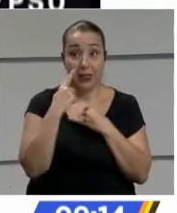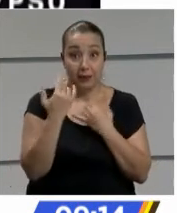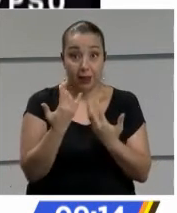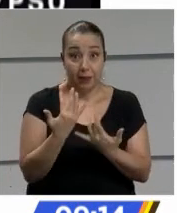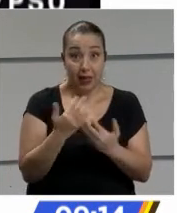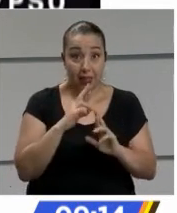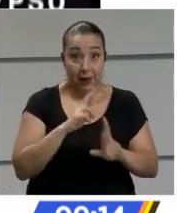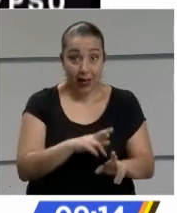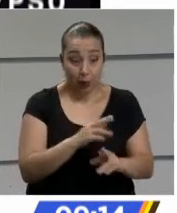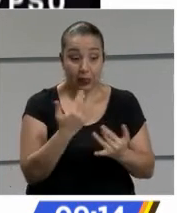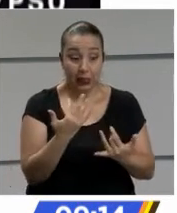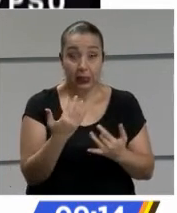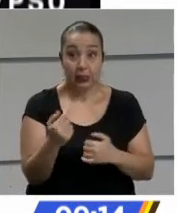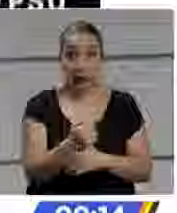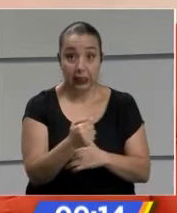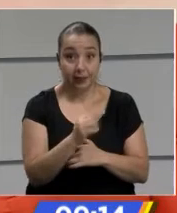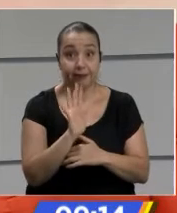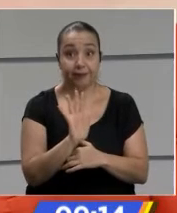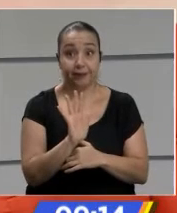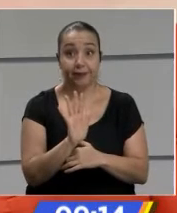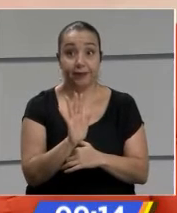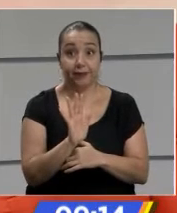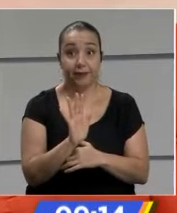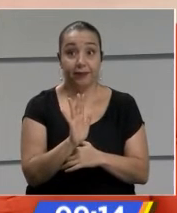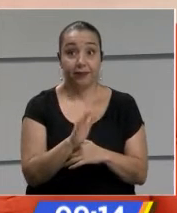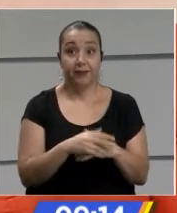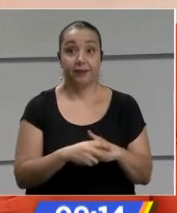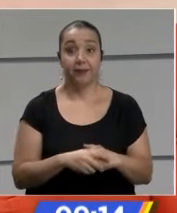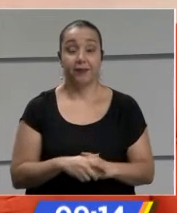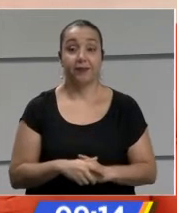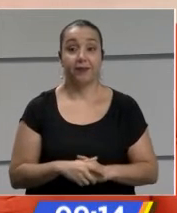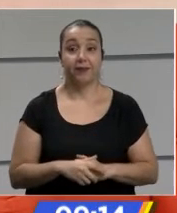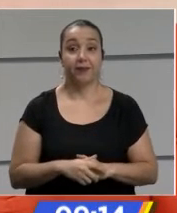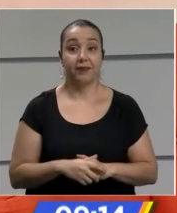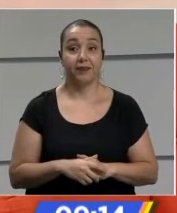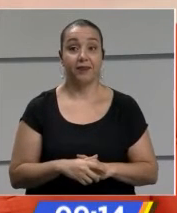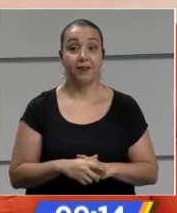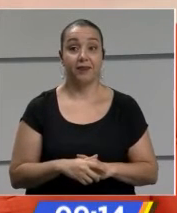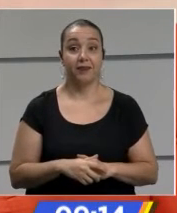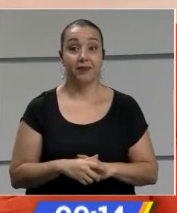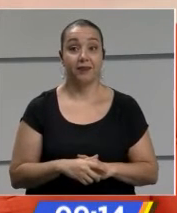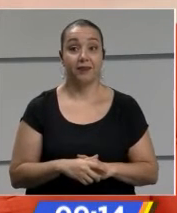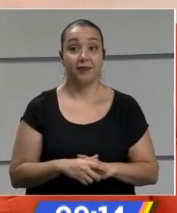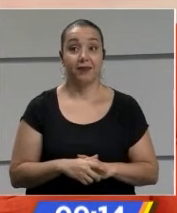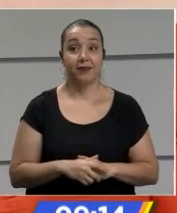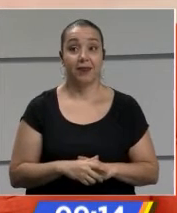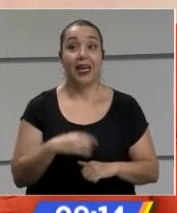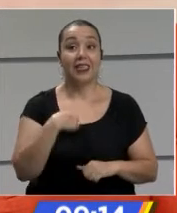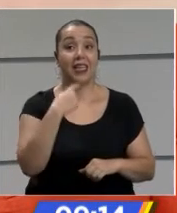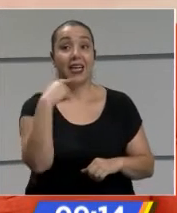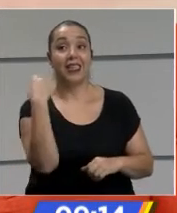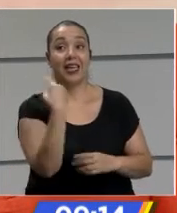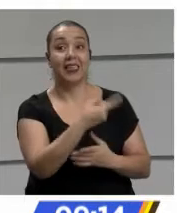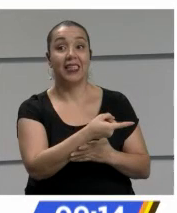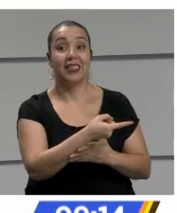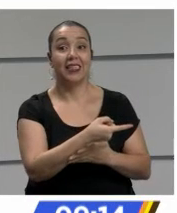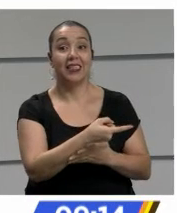la respuesta. Ajá. ¿Sí? Sí. Okay. Sería. No, no, está diciendo nuestra productora.